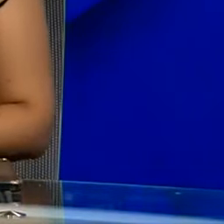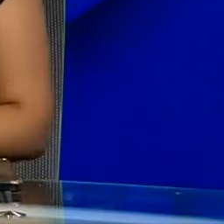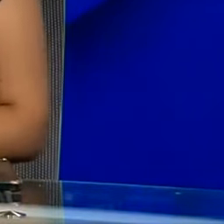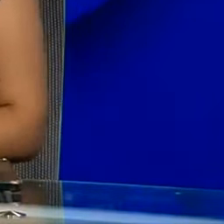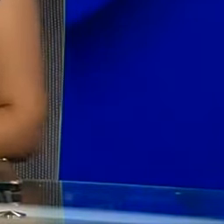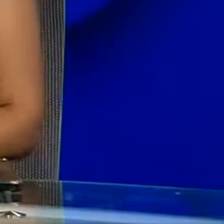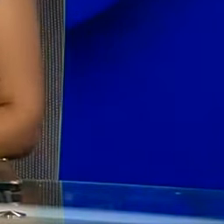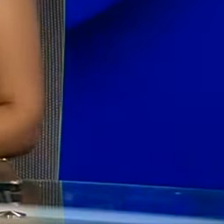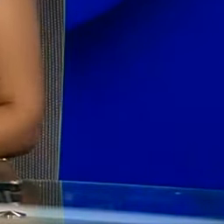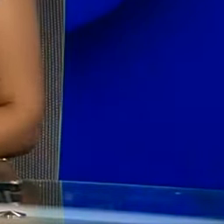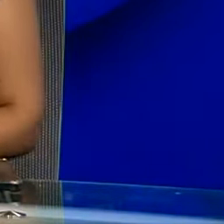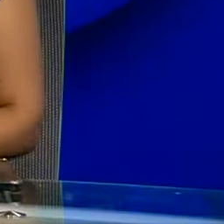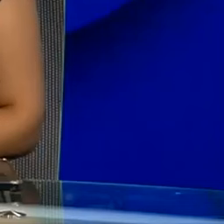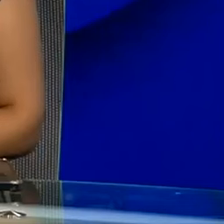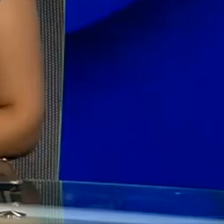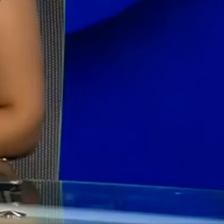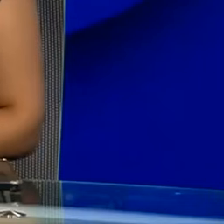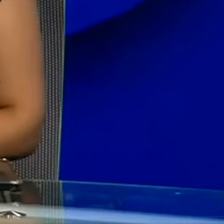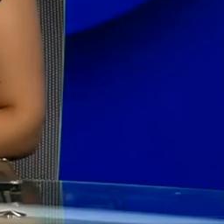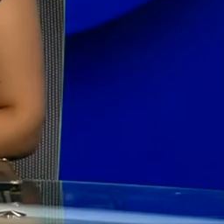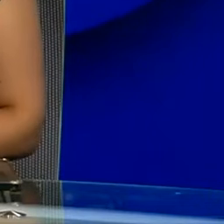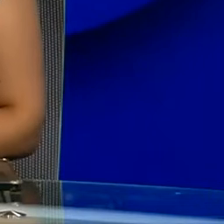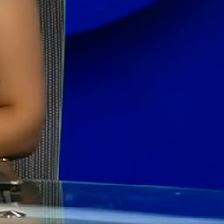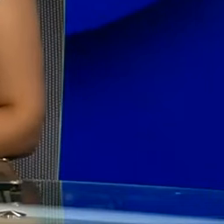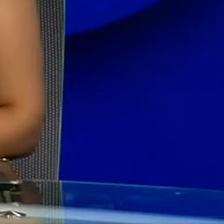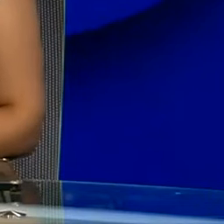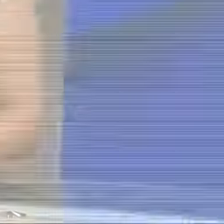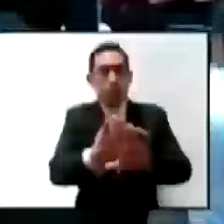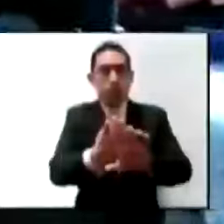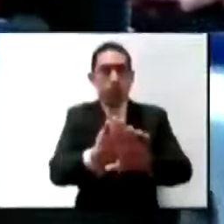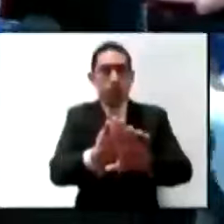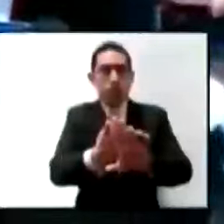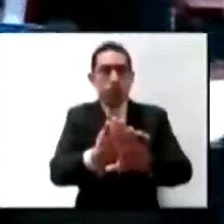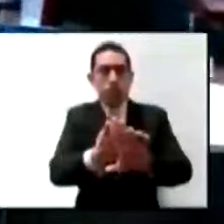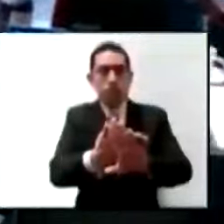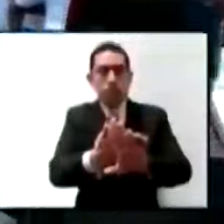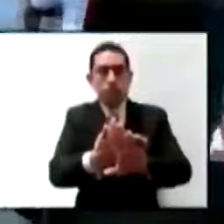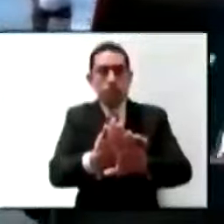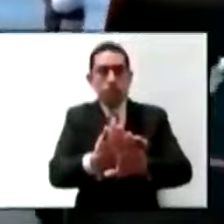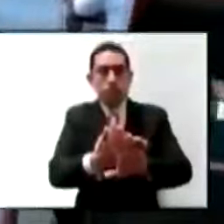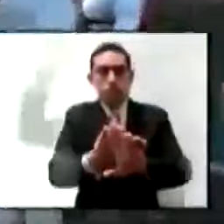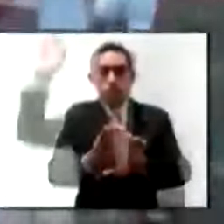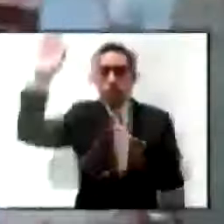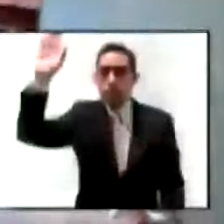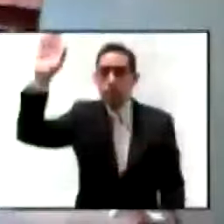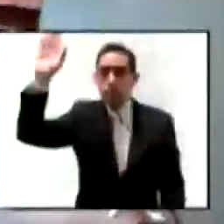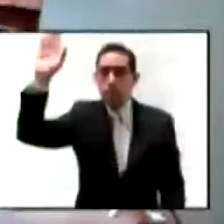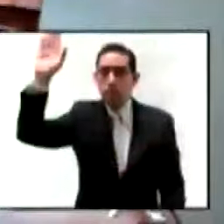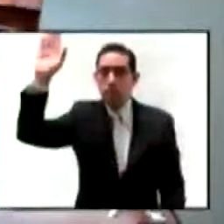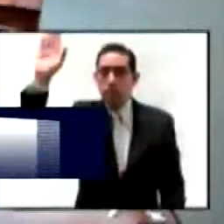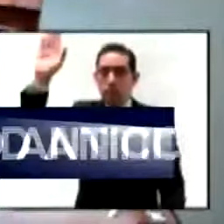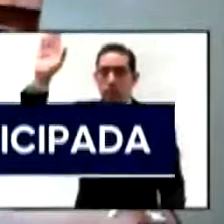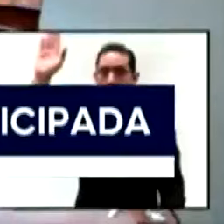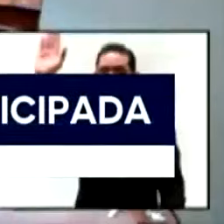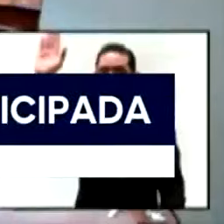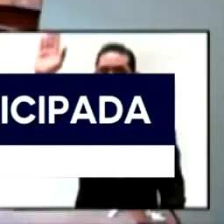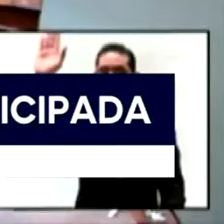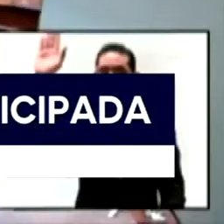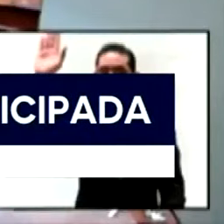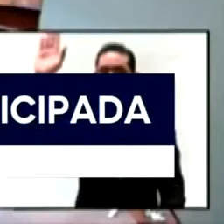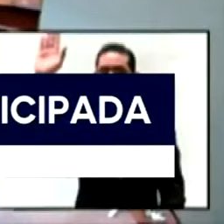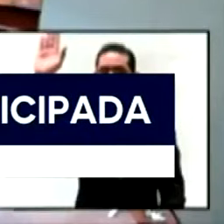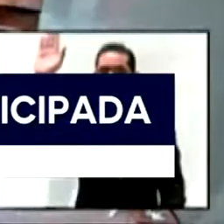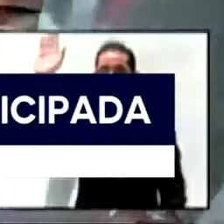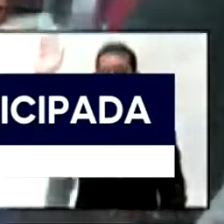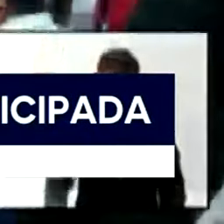manera natural a las personas. Pero aquí le presentamos todos los detalles. El 15 de julio de 2024 quedará marcado en la